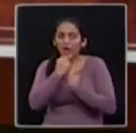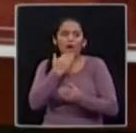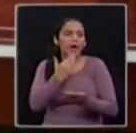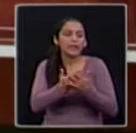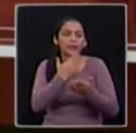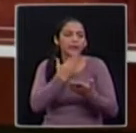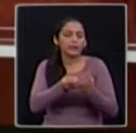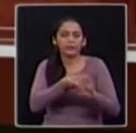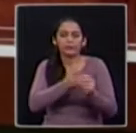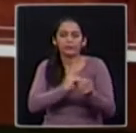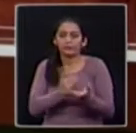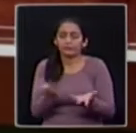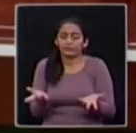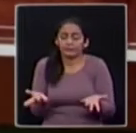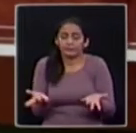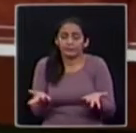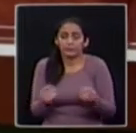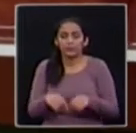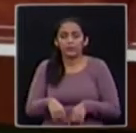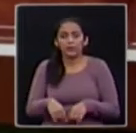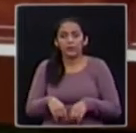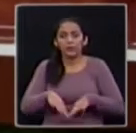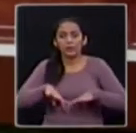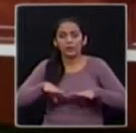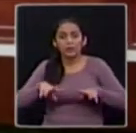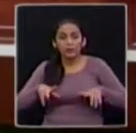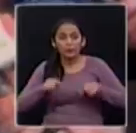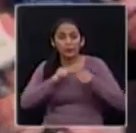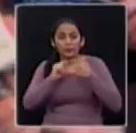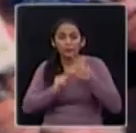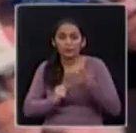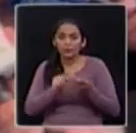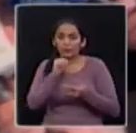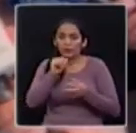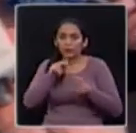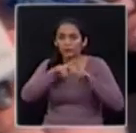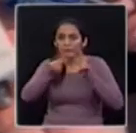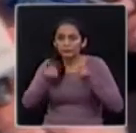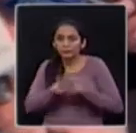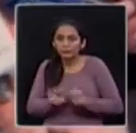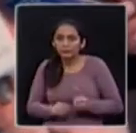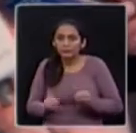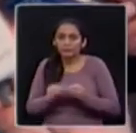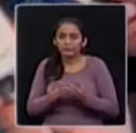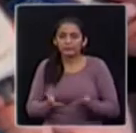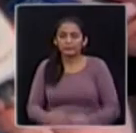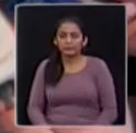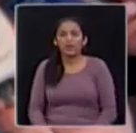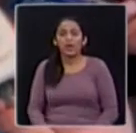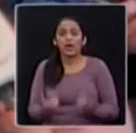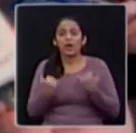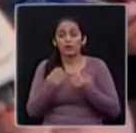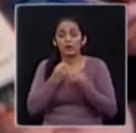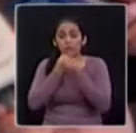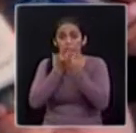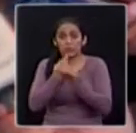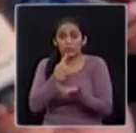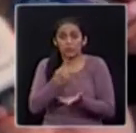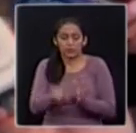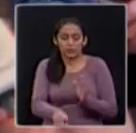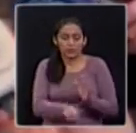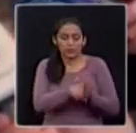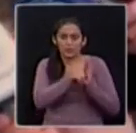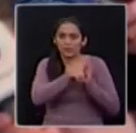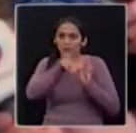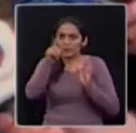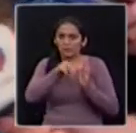combate contra la corrupción emprendido desde la legislatura. Nosotros hemos propuesto que se revisen las leyes para que